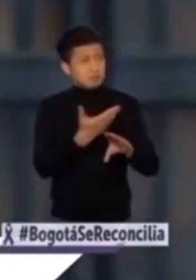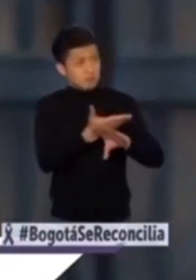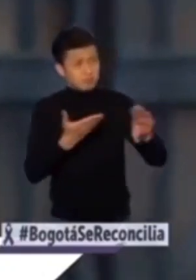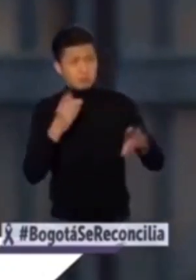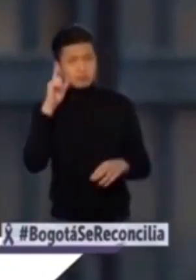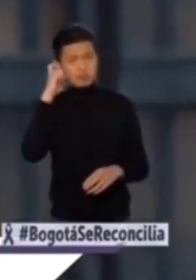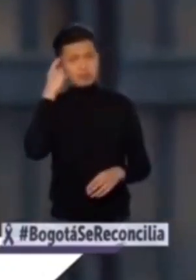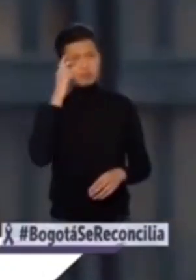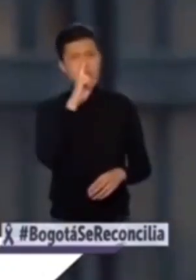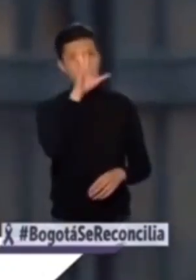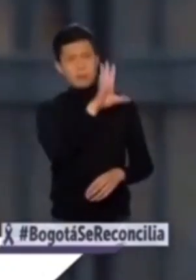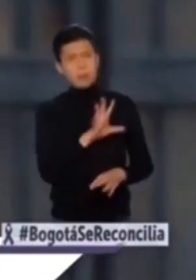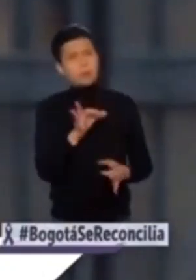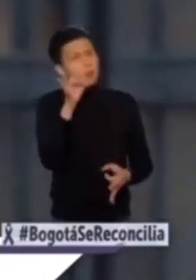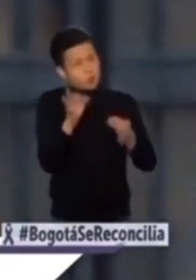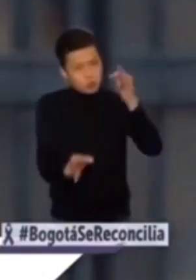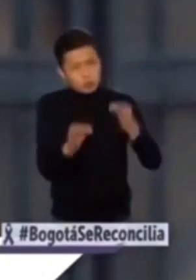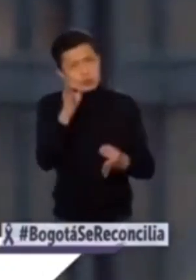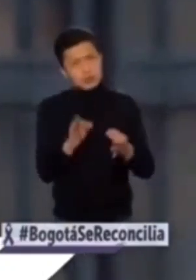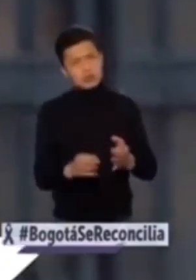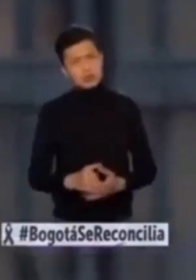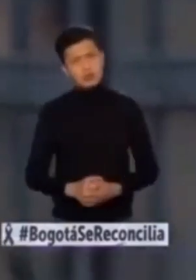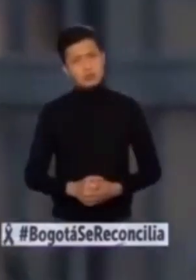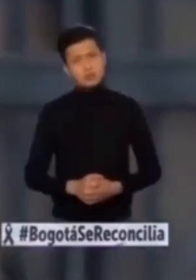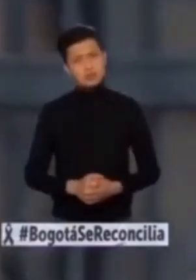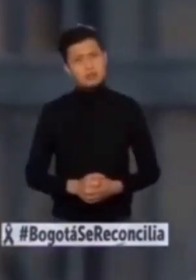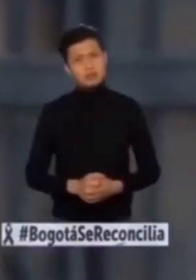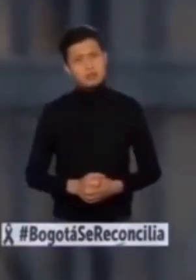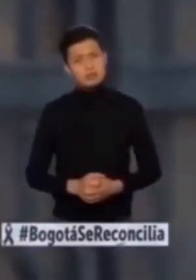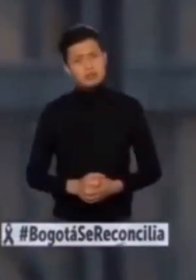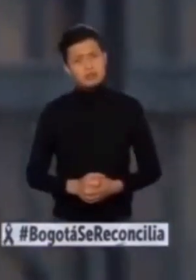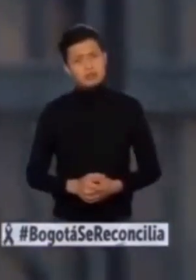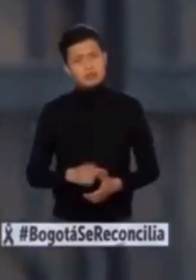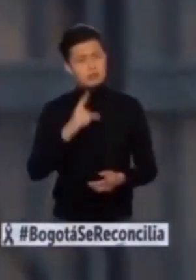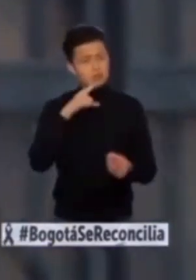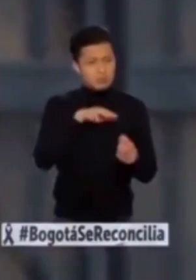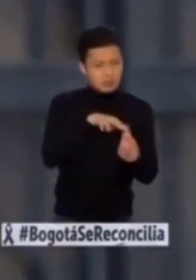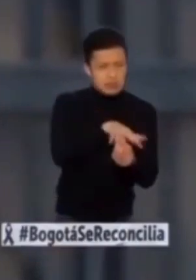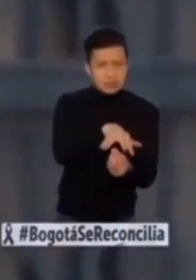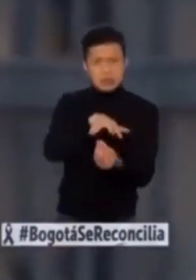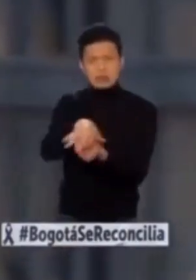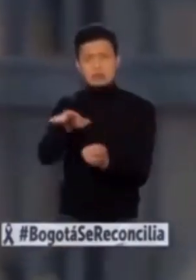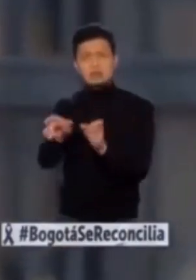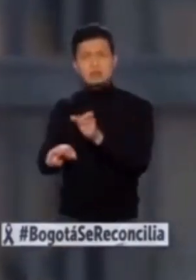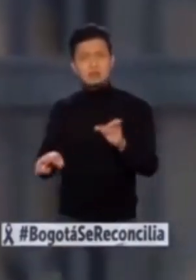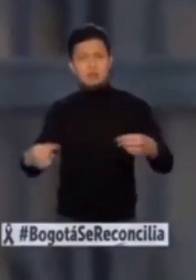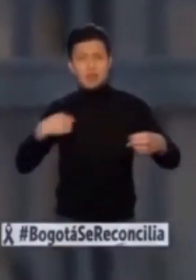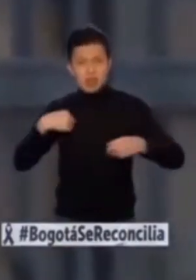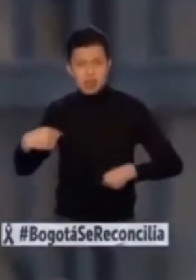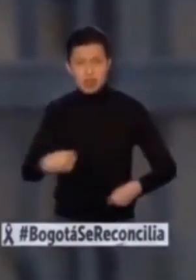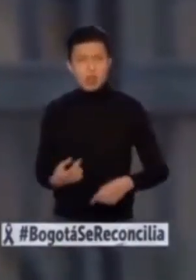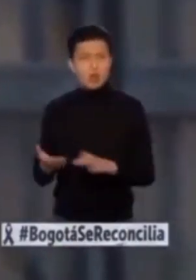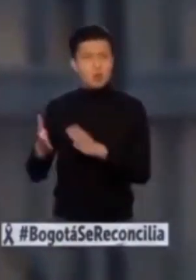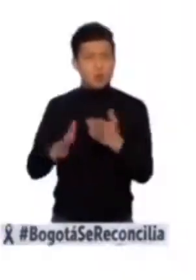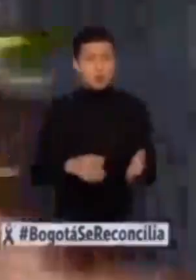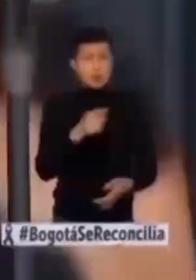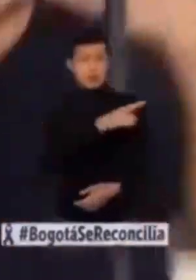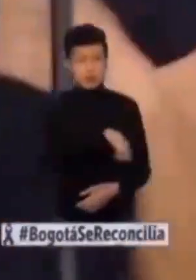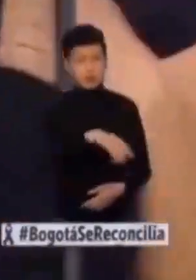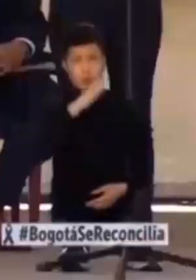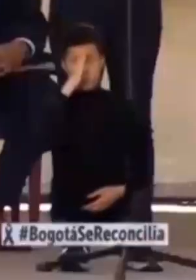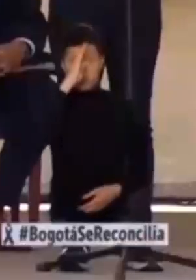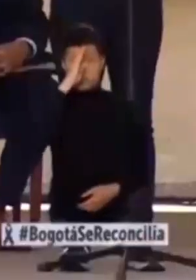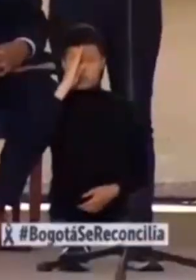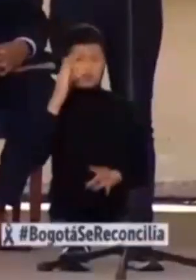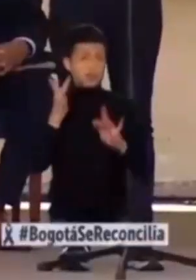Nacional que haga justicia, que no sigan habiendo víctimas mortales ni heridos por parte de la Policía